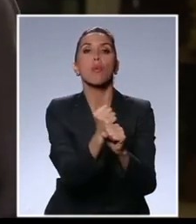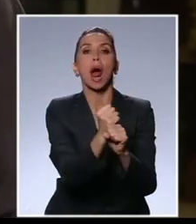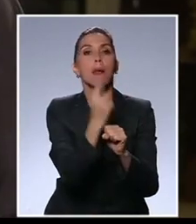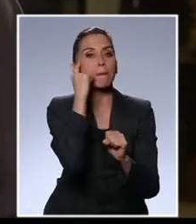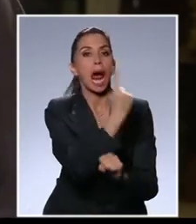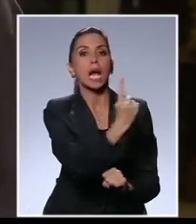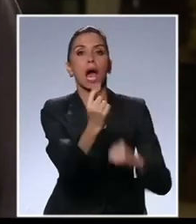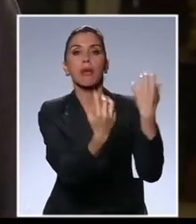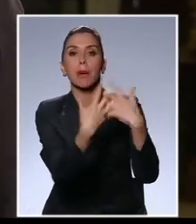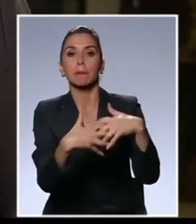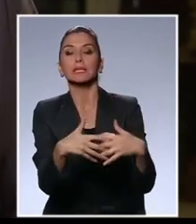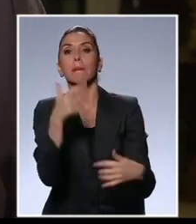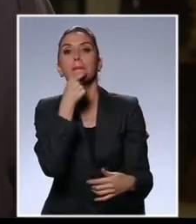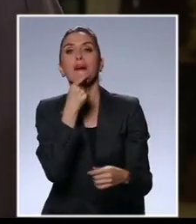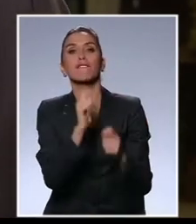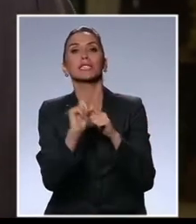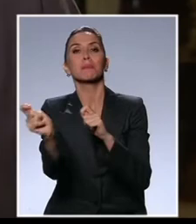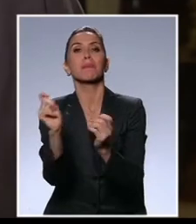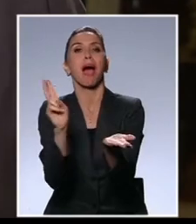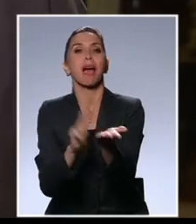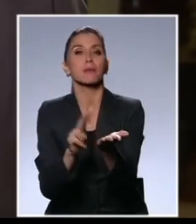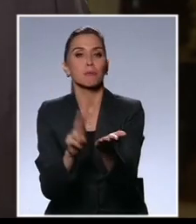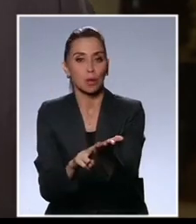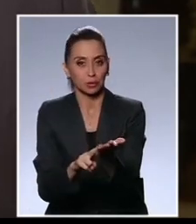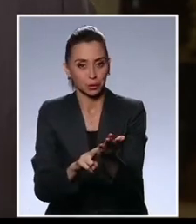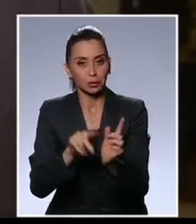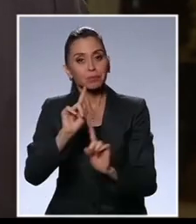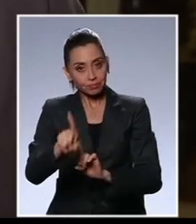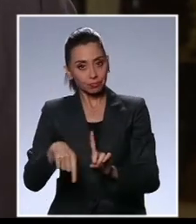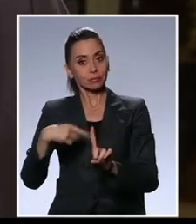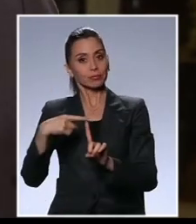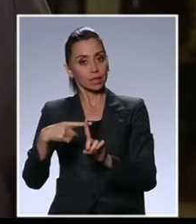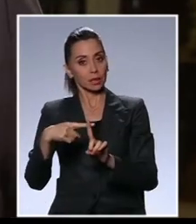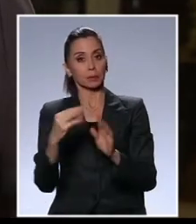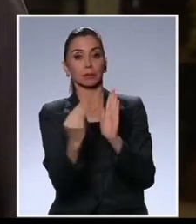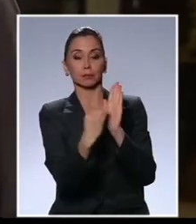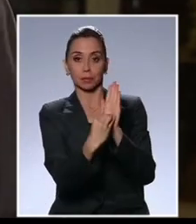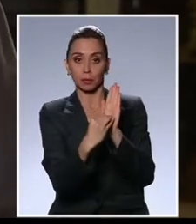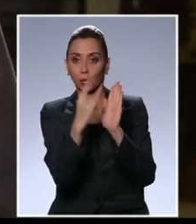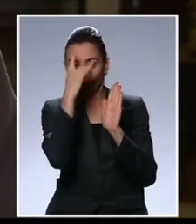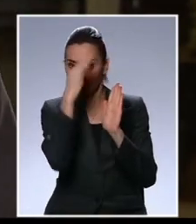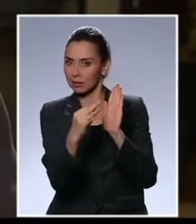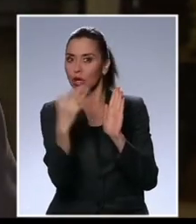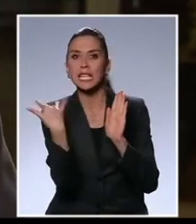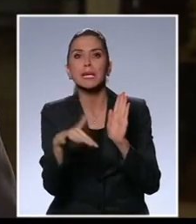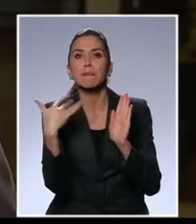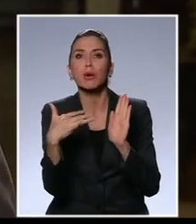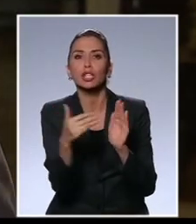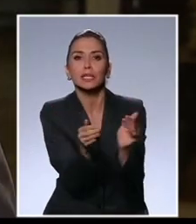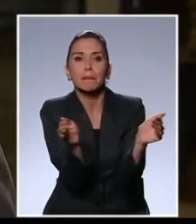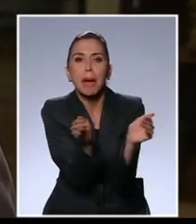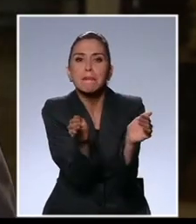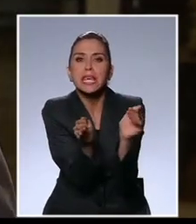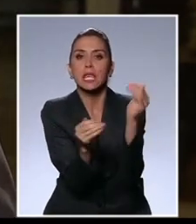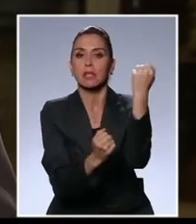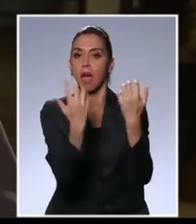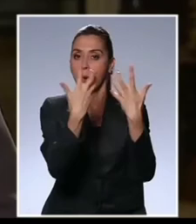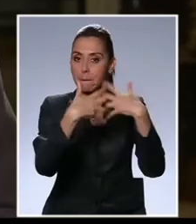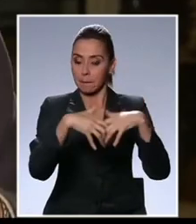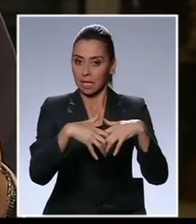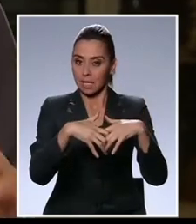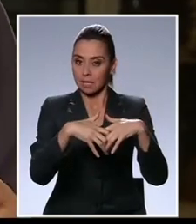Más aún el pago de impuestos además introduciremos una medida muy importante para las pequeñas empresas